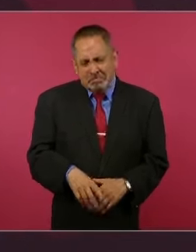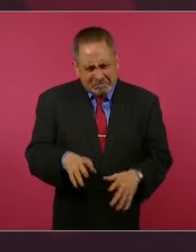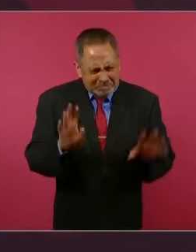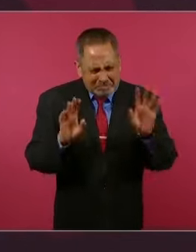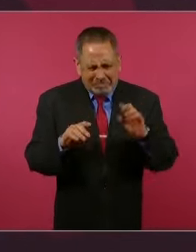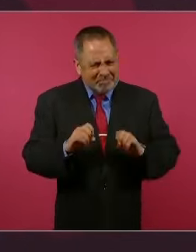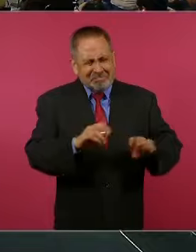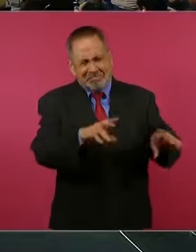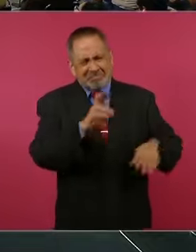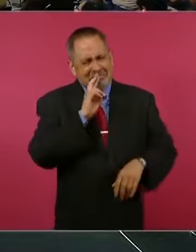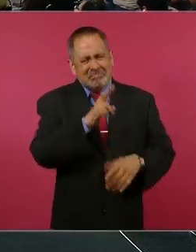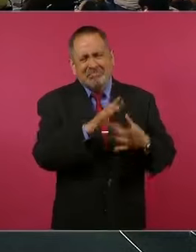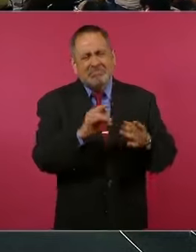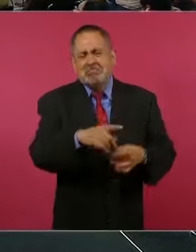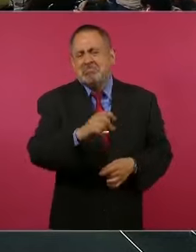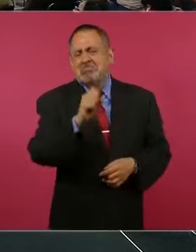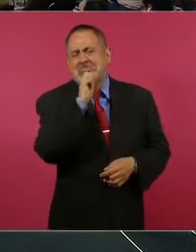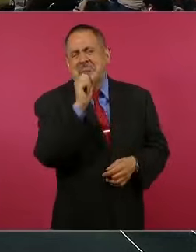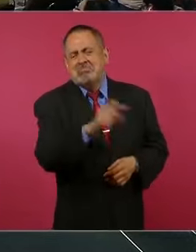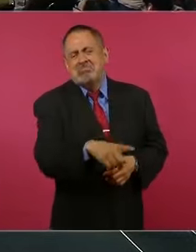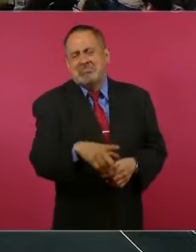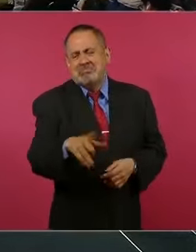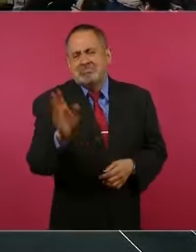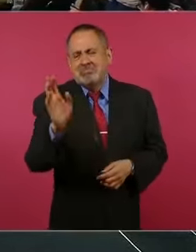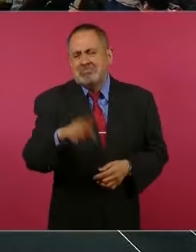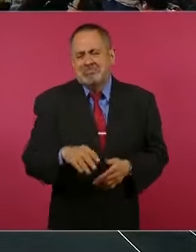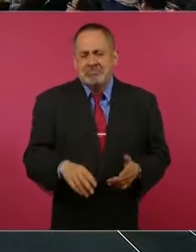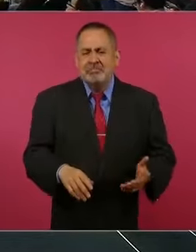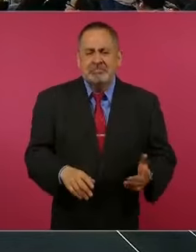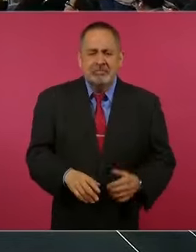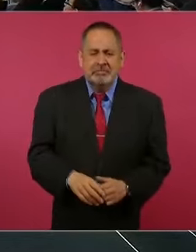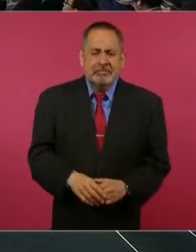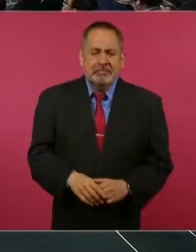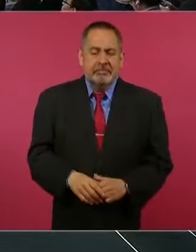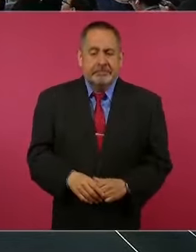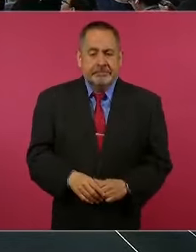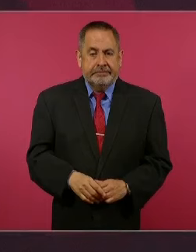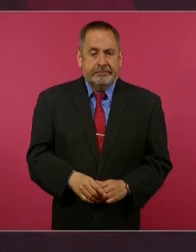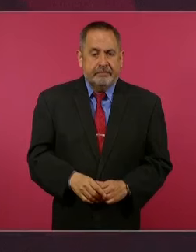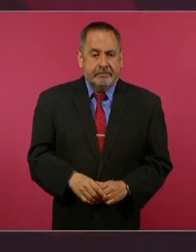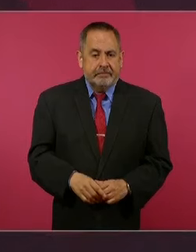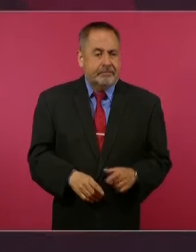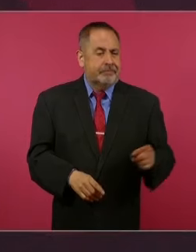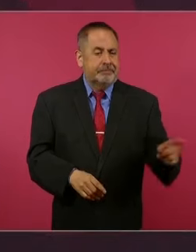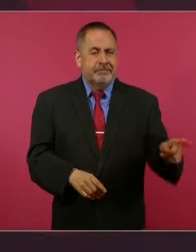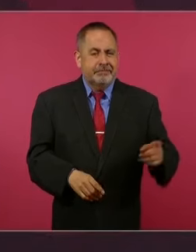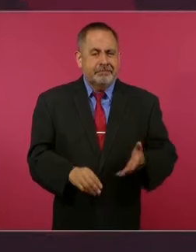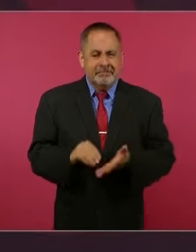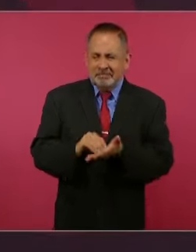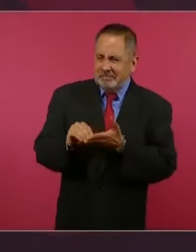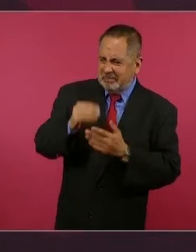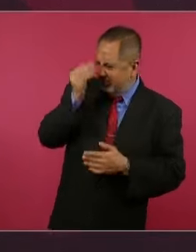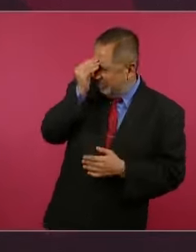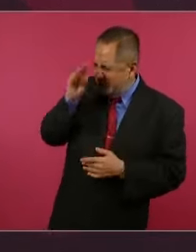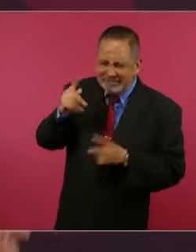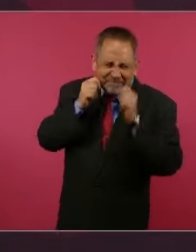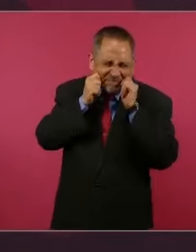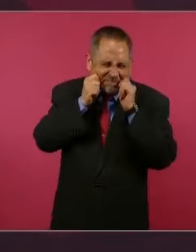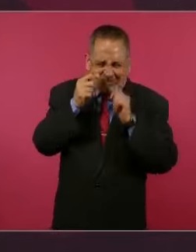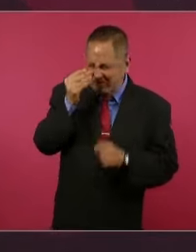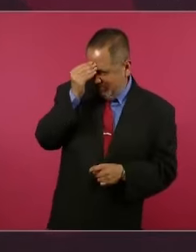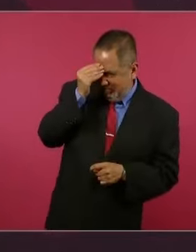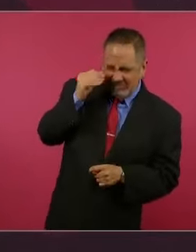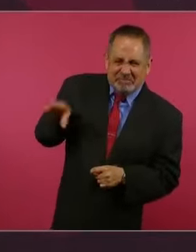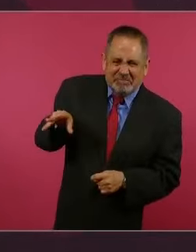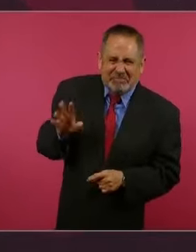lo resuelve él pero es lo mismo o sea la calumnia cuando no mancha tisna pero